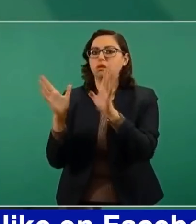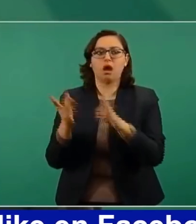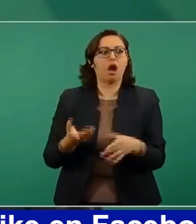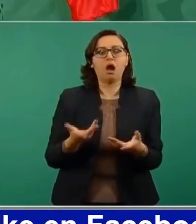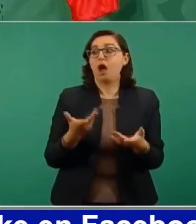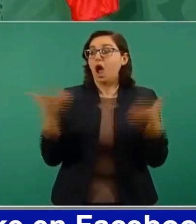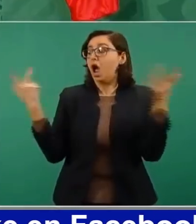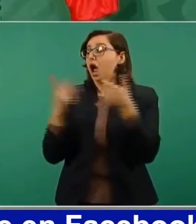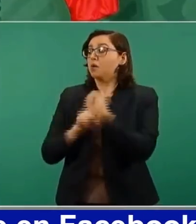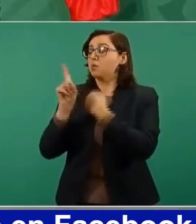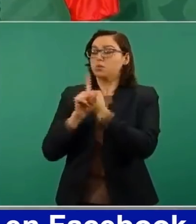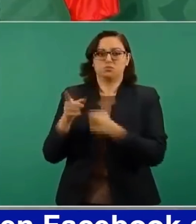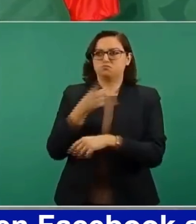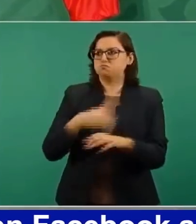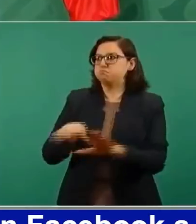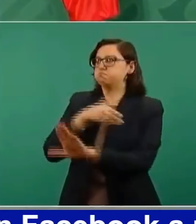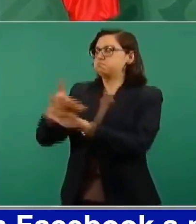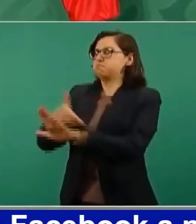gobiernistas,